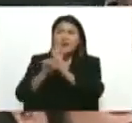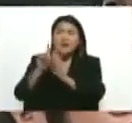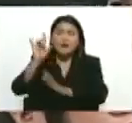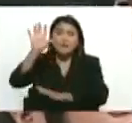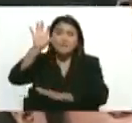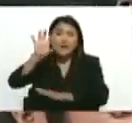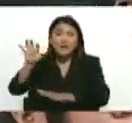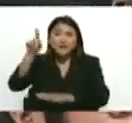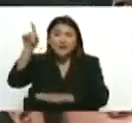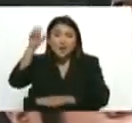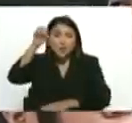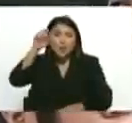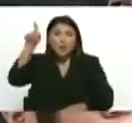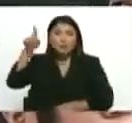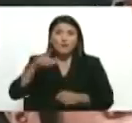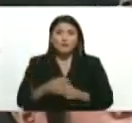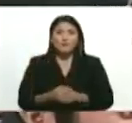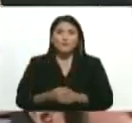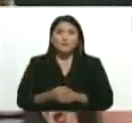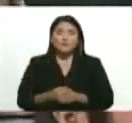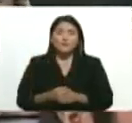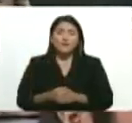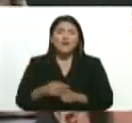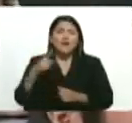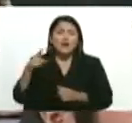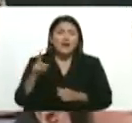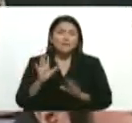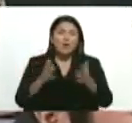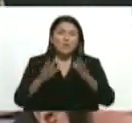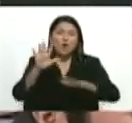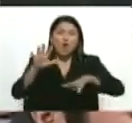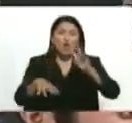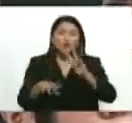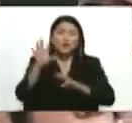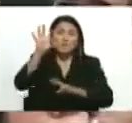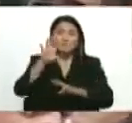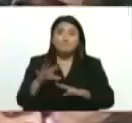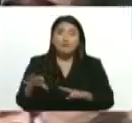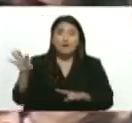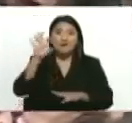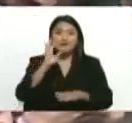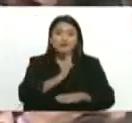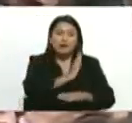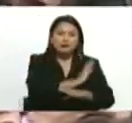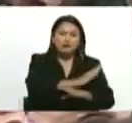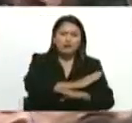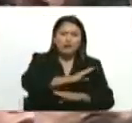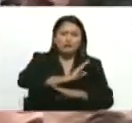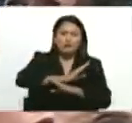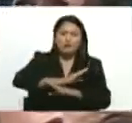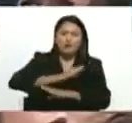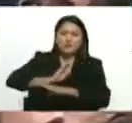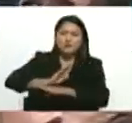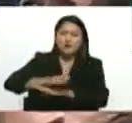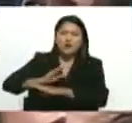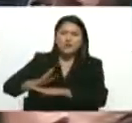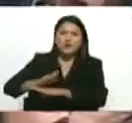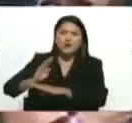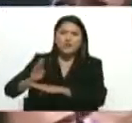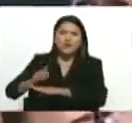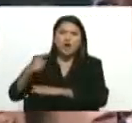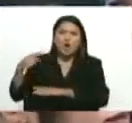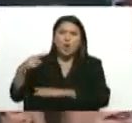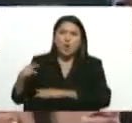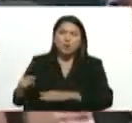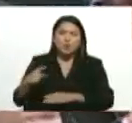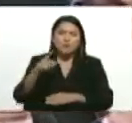este Parlamento Europeo de por lo menos una docena de países donde condenan e inhabilitan desde los 15